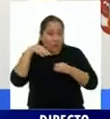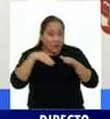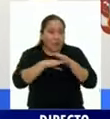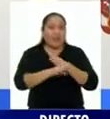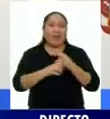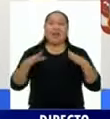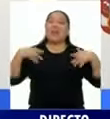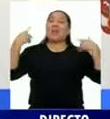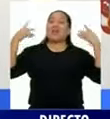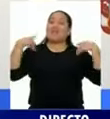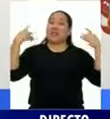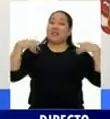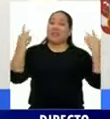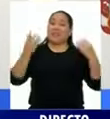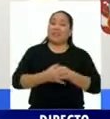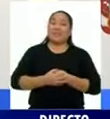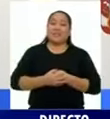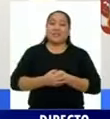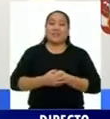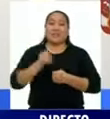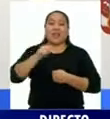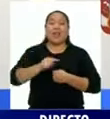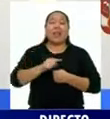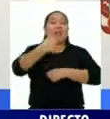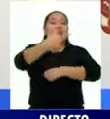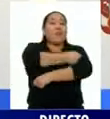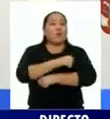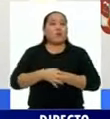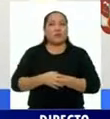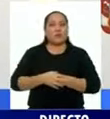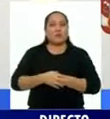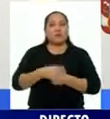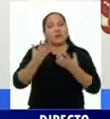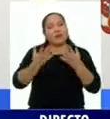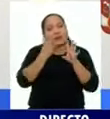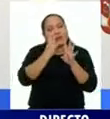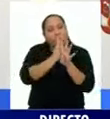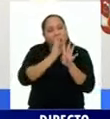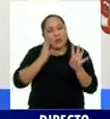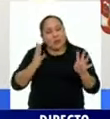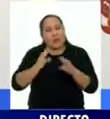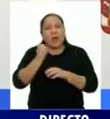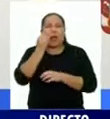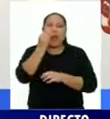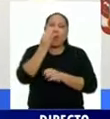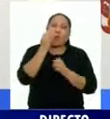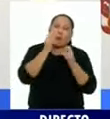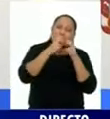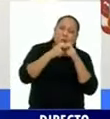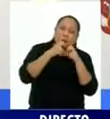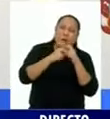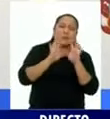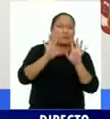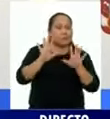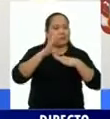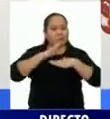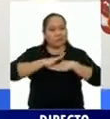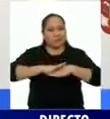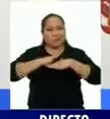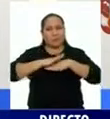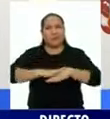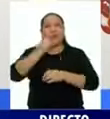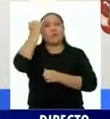que alegrarnos de que tengamos vacunas. Si hay colitas, alguna molestia, ya no importa.